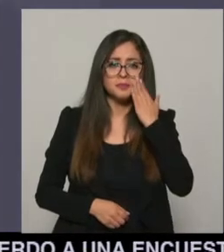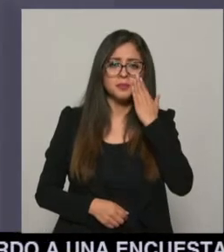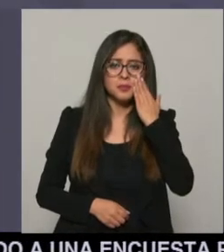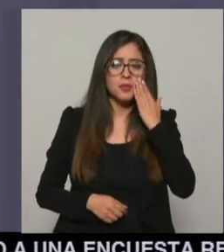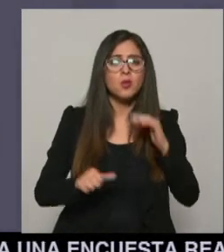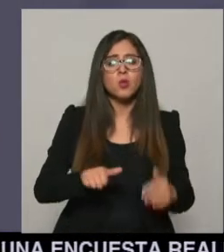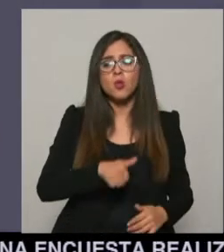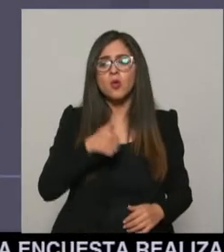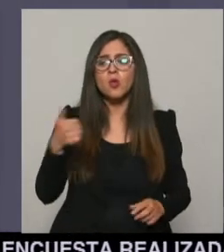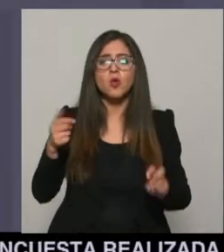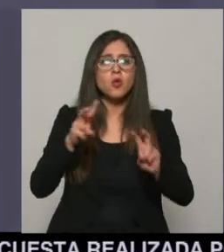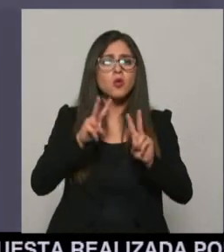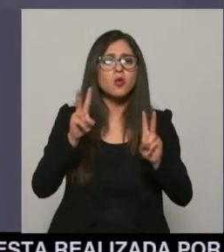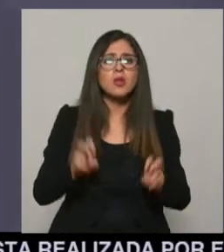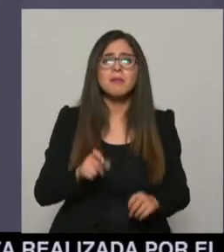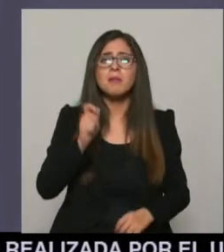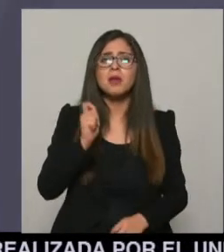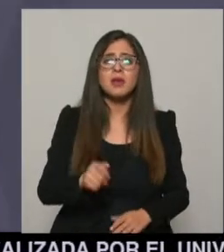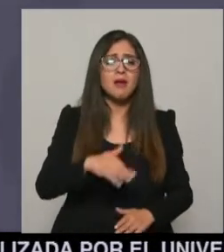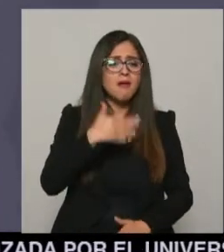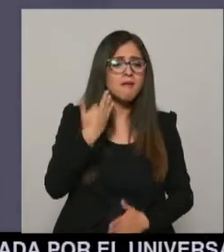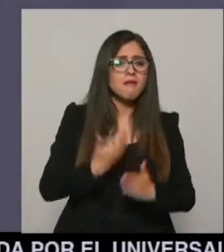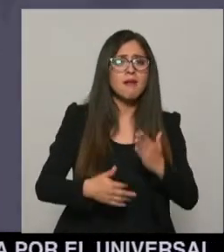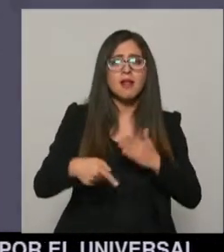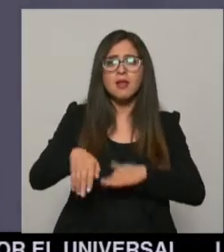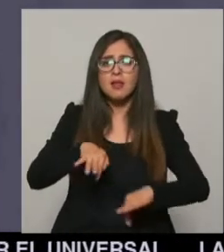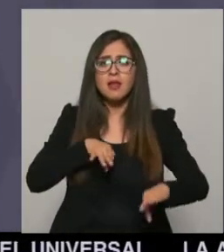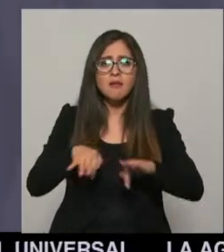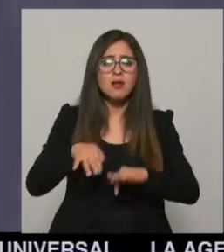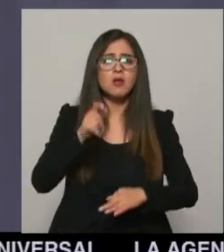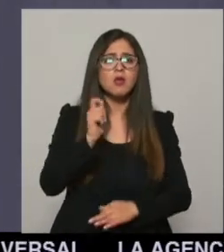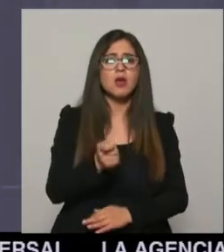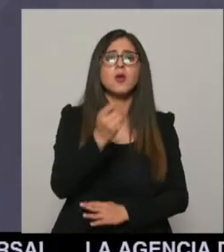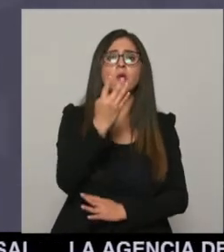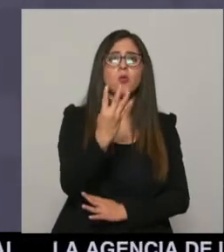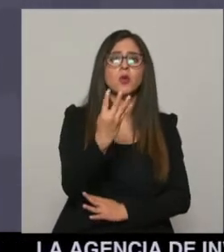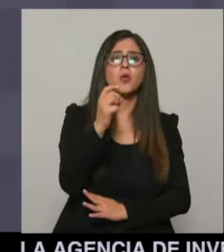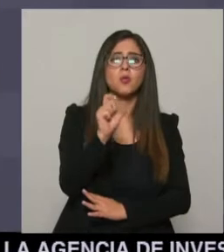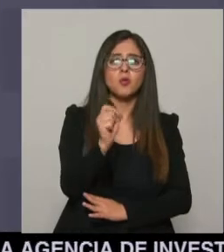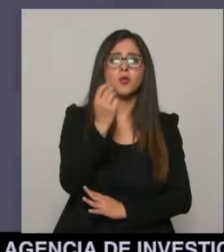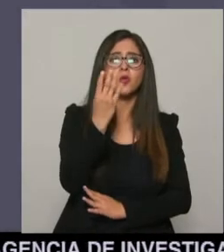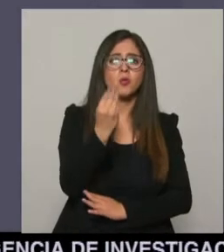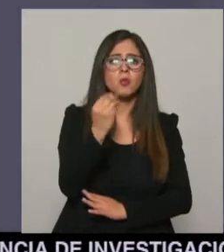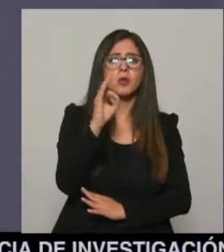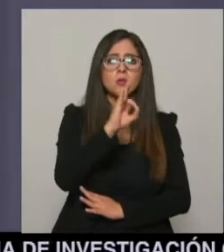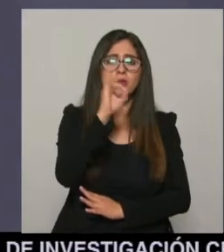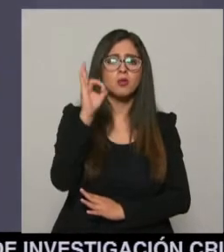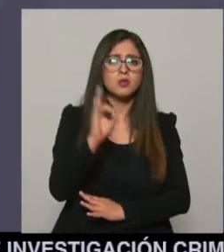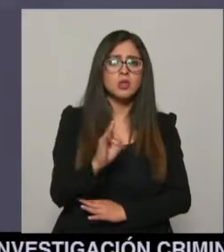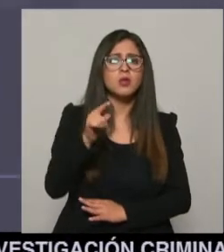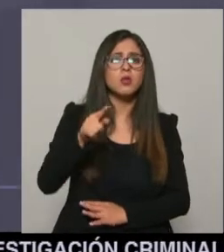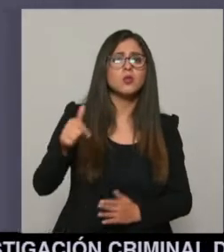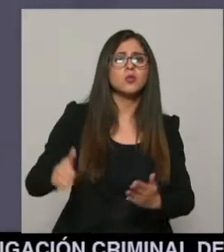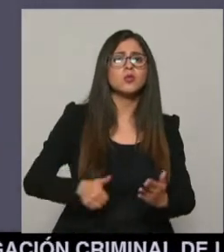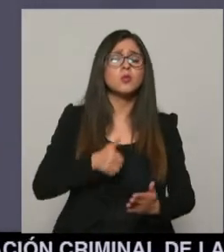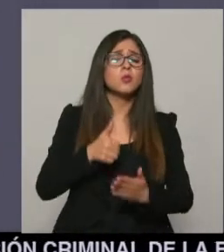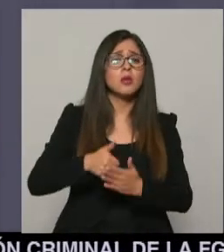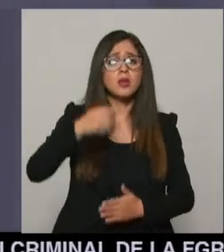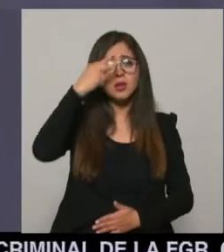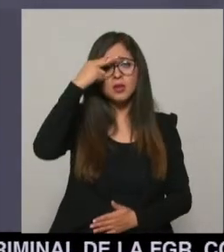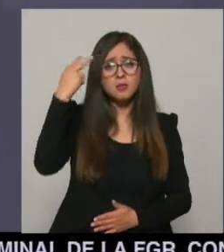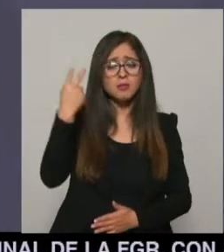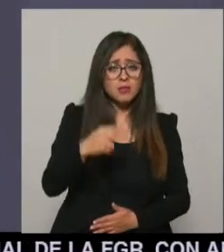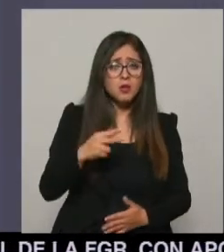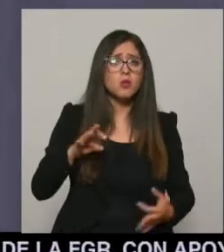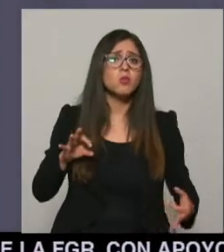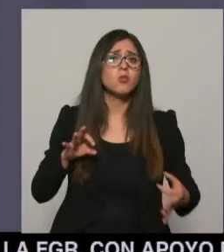inactividad laboral, de desempleo. Estamos en un índice de 4.9% de desempleo en esta ciudad, que es mayor al índice nacional